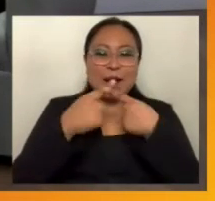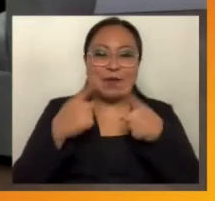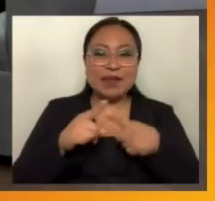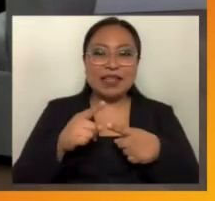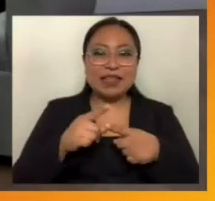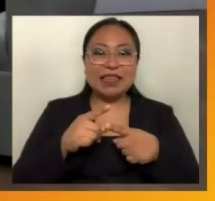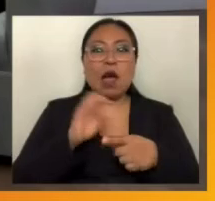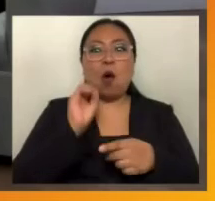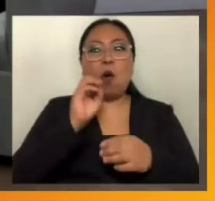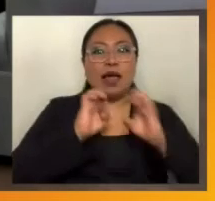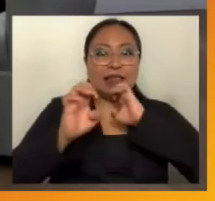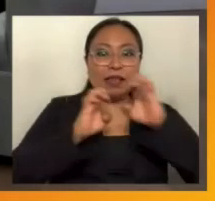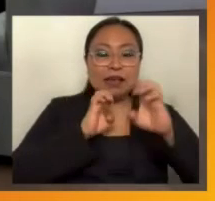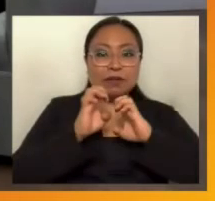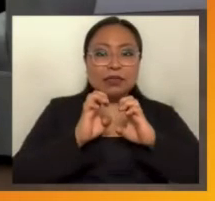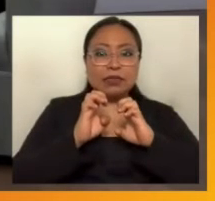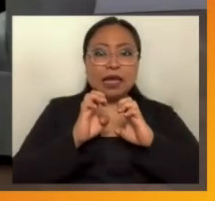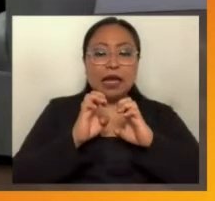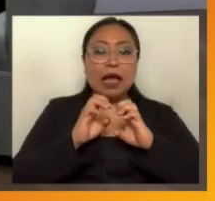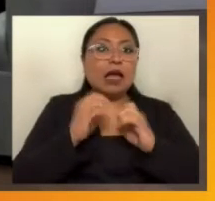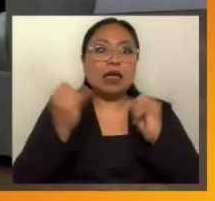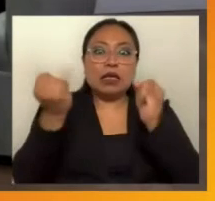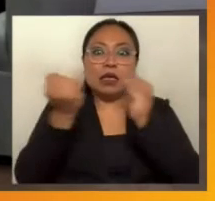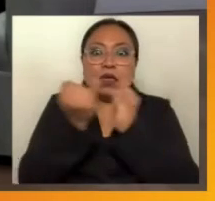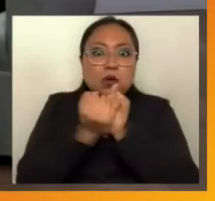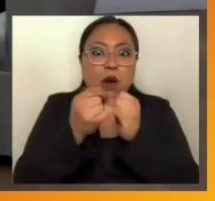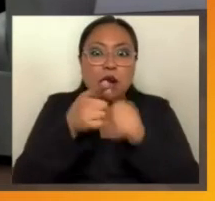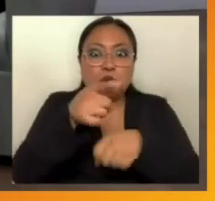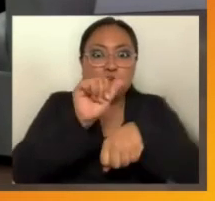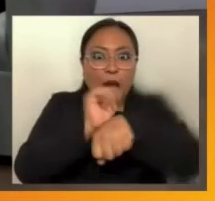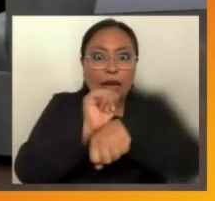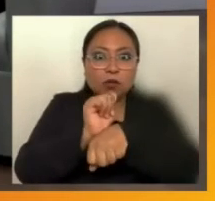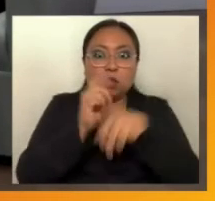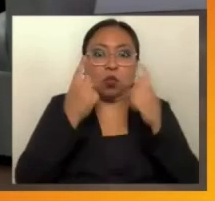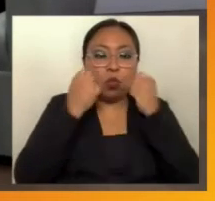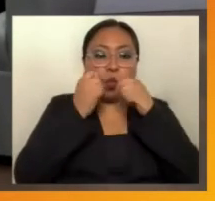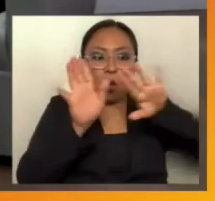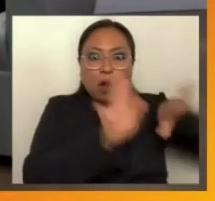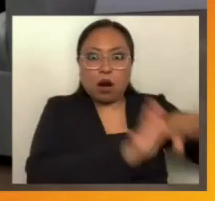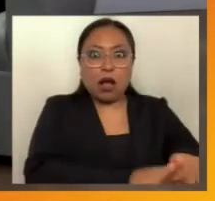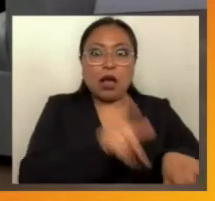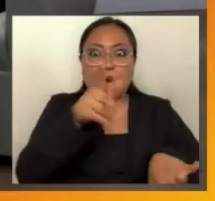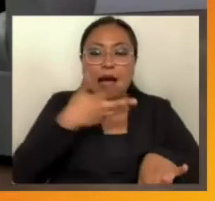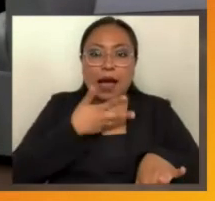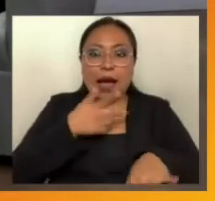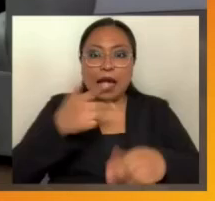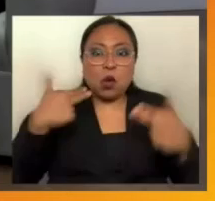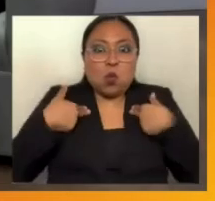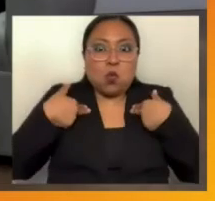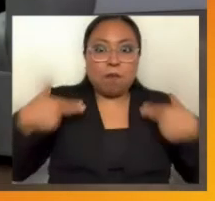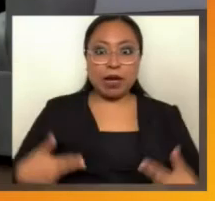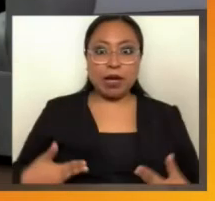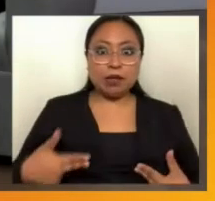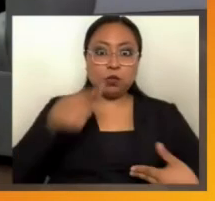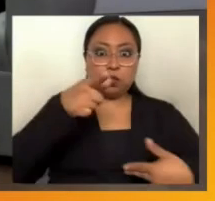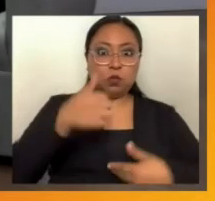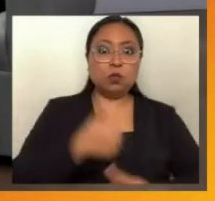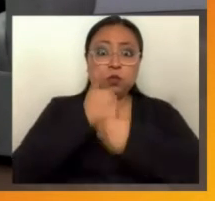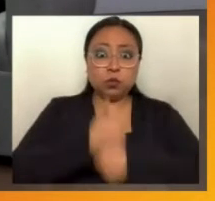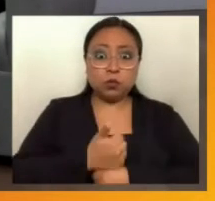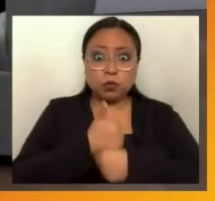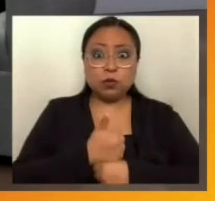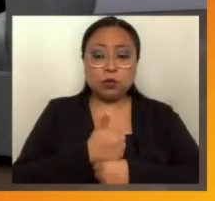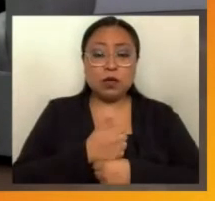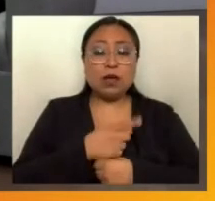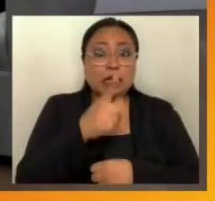hay una persona, hay un ser humano con sentimientos, hay un ser humano que está sufriendo, hay un ser humano que pues